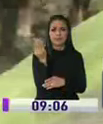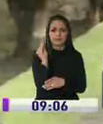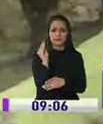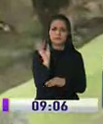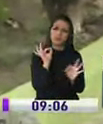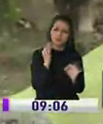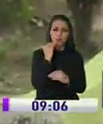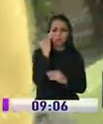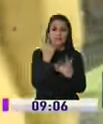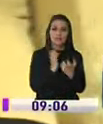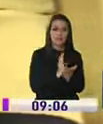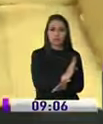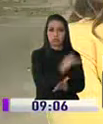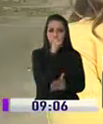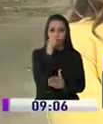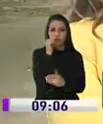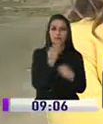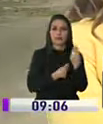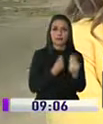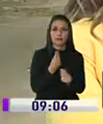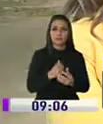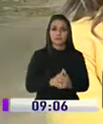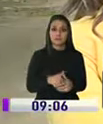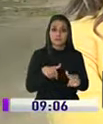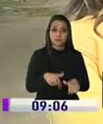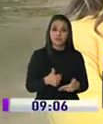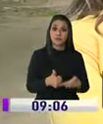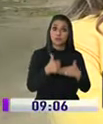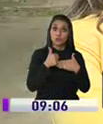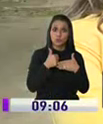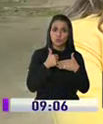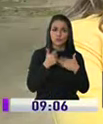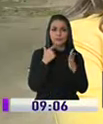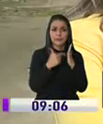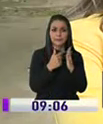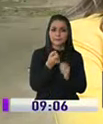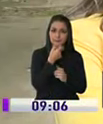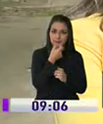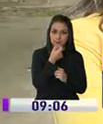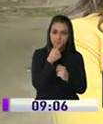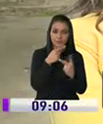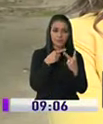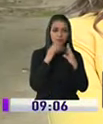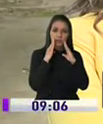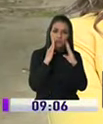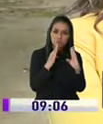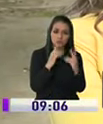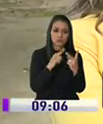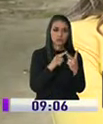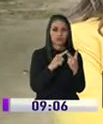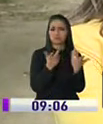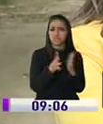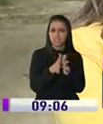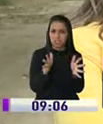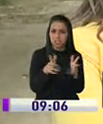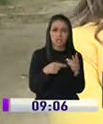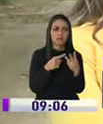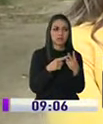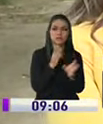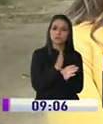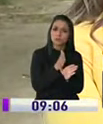desean dejar el consumo de drogas. Entonces nos ayudan especialmente con medicamentos, con atención con medicina general, con